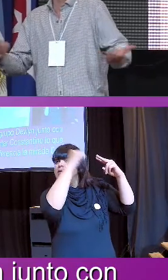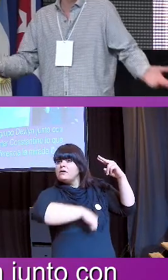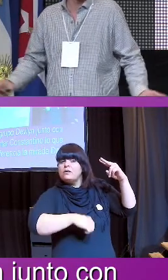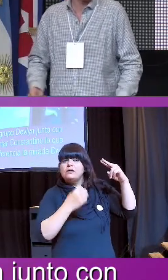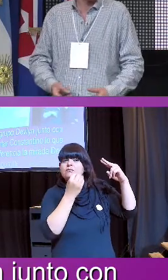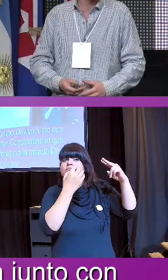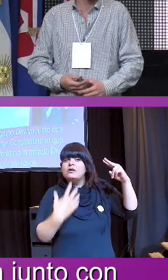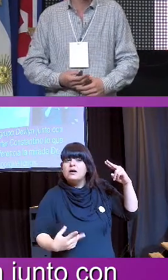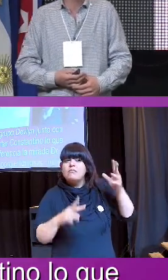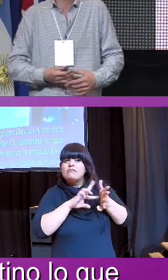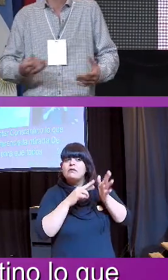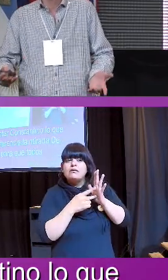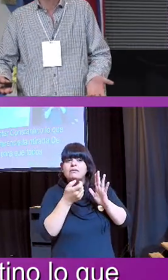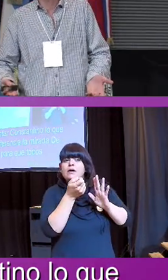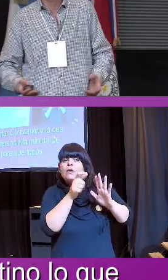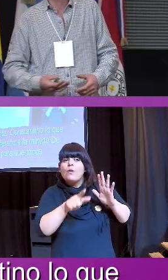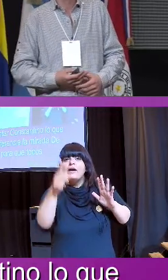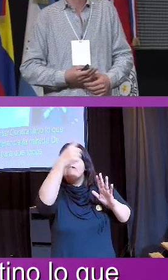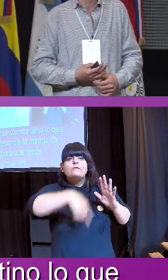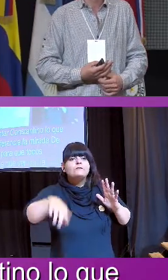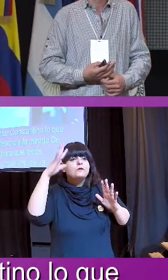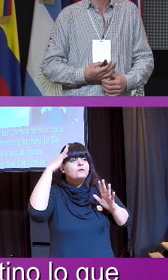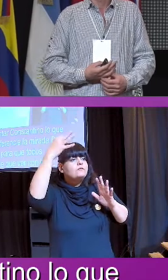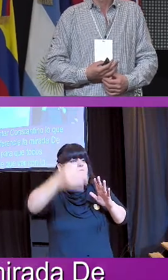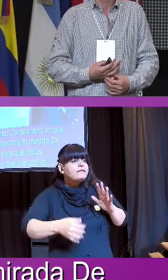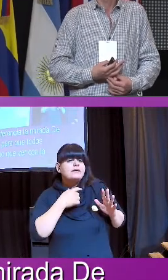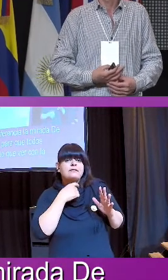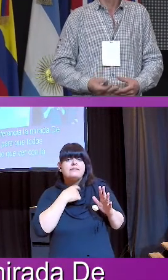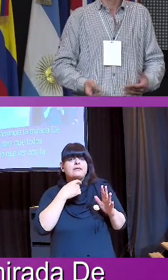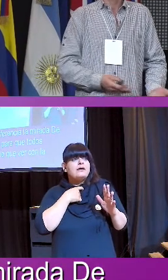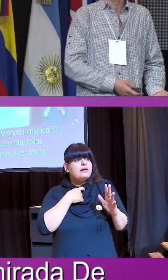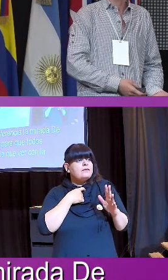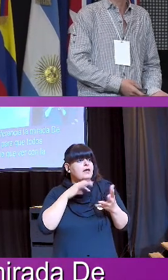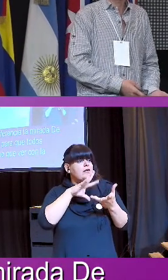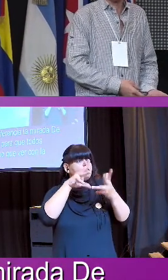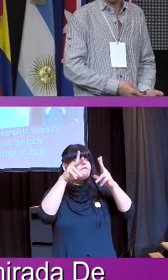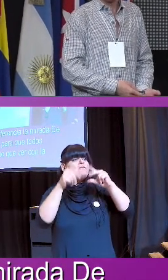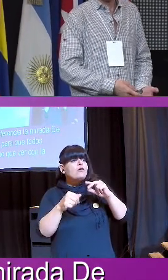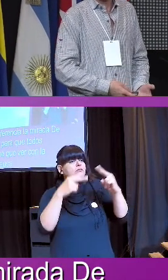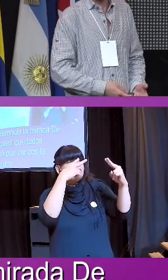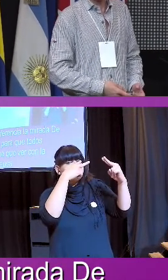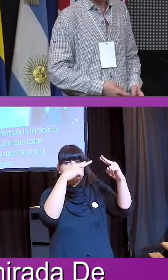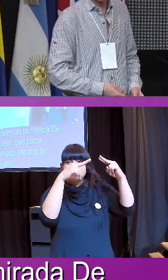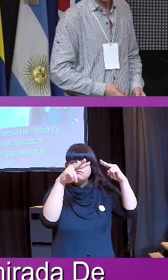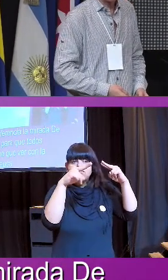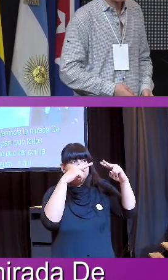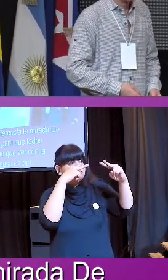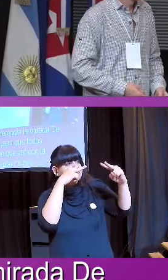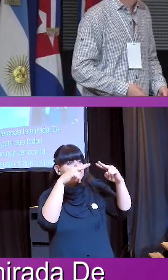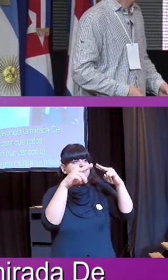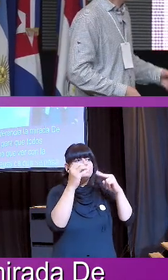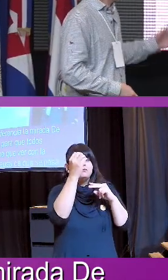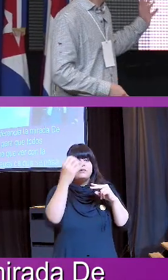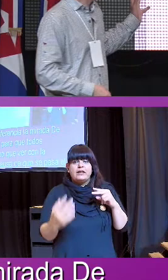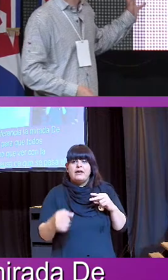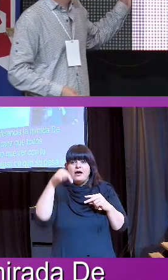Lo que todos queremos saber, ¿sí? Si es que eso tiene que ver con la patogenia del autismo, entonces ¿cuál es la causa de que eso pase?